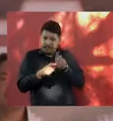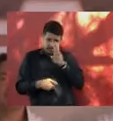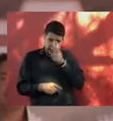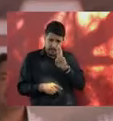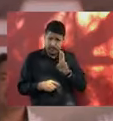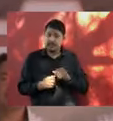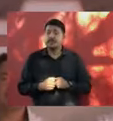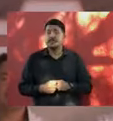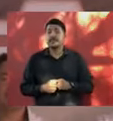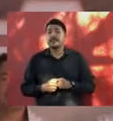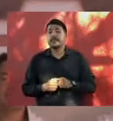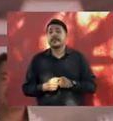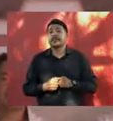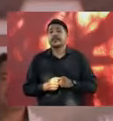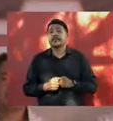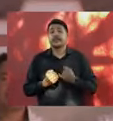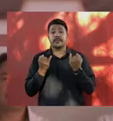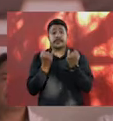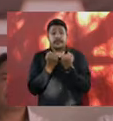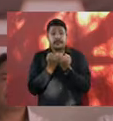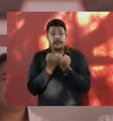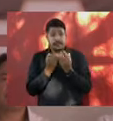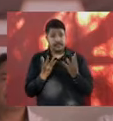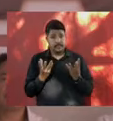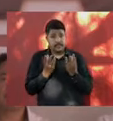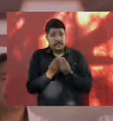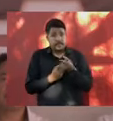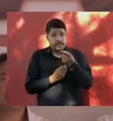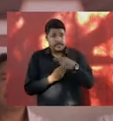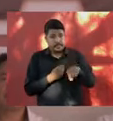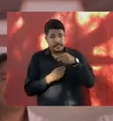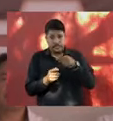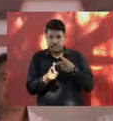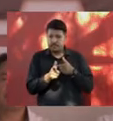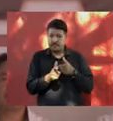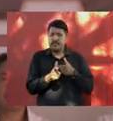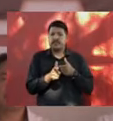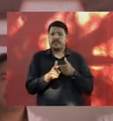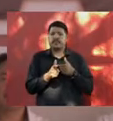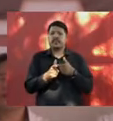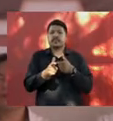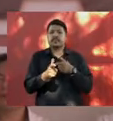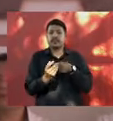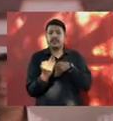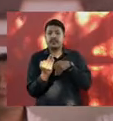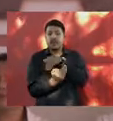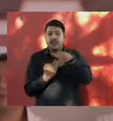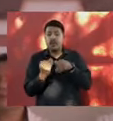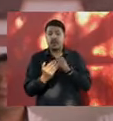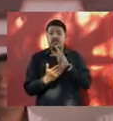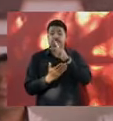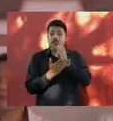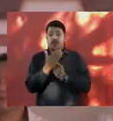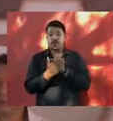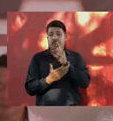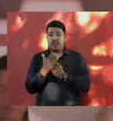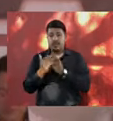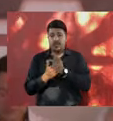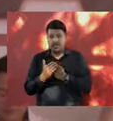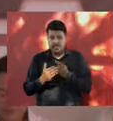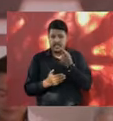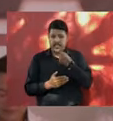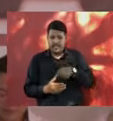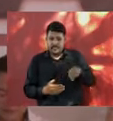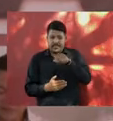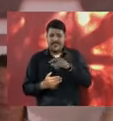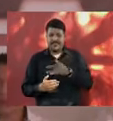Pero además me comprometo con ustedes a que vamos a mantener todos los programas de bienestar del presidente